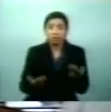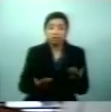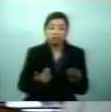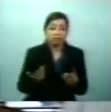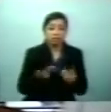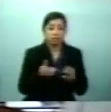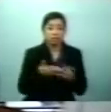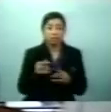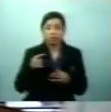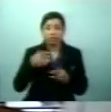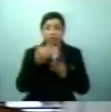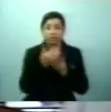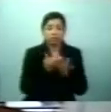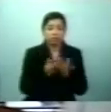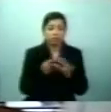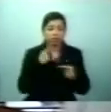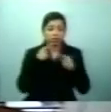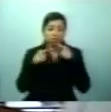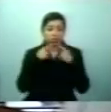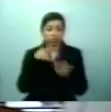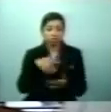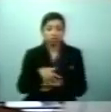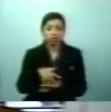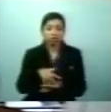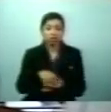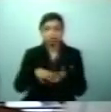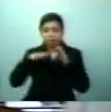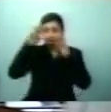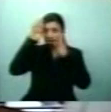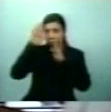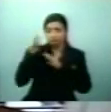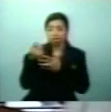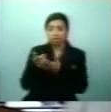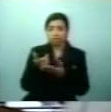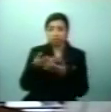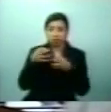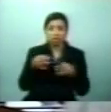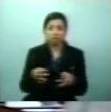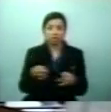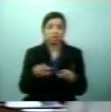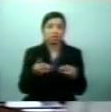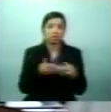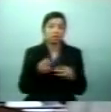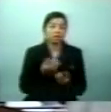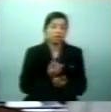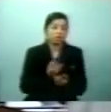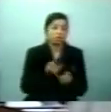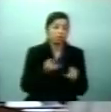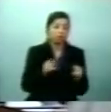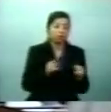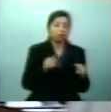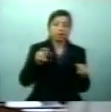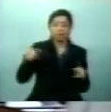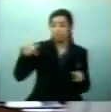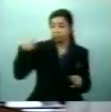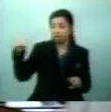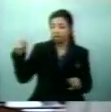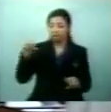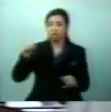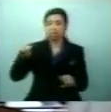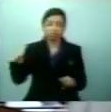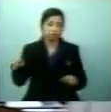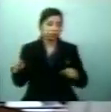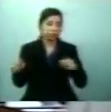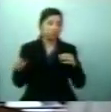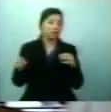los principios democráticos, del respeto al Estado de Derecho y de la independencia de poderes. Quiero